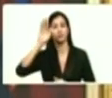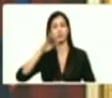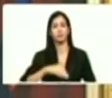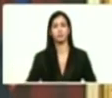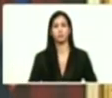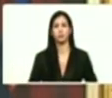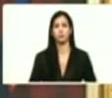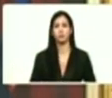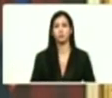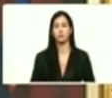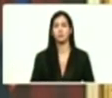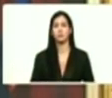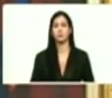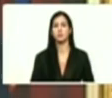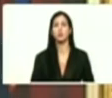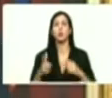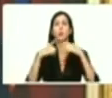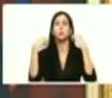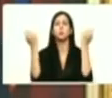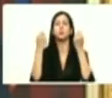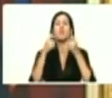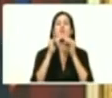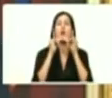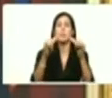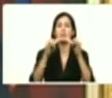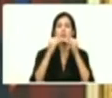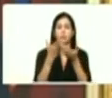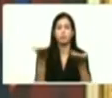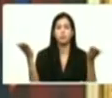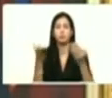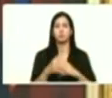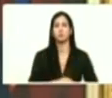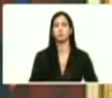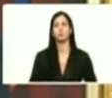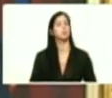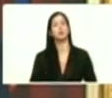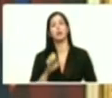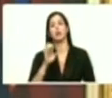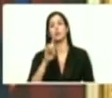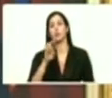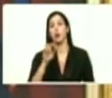hay que hacer un buen boletín Eduardo Piñate